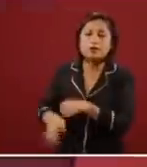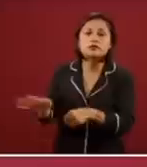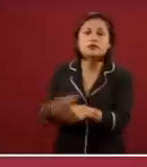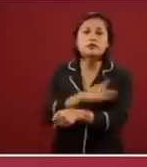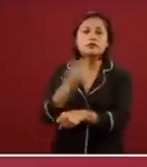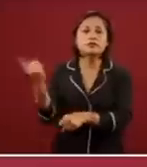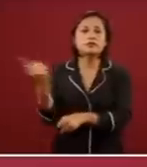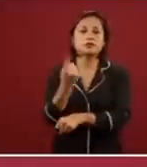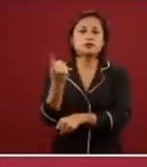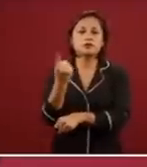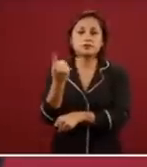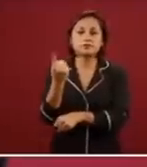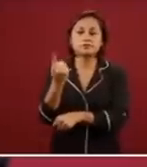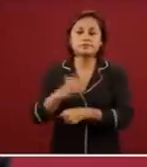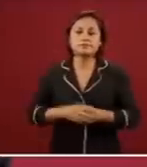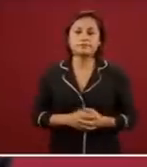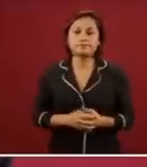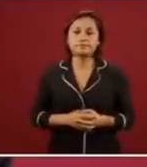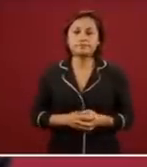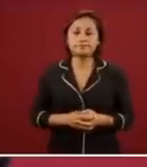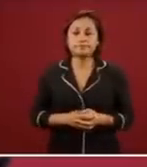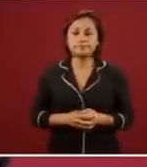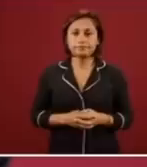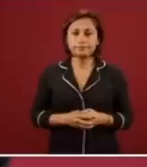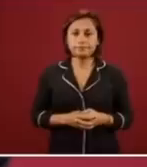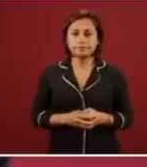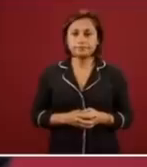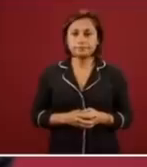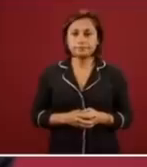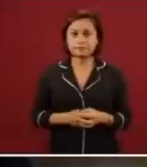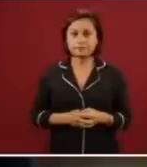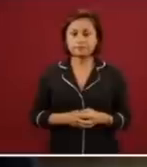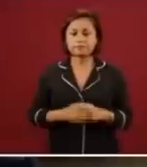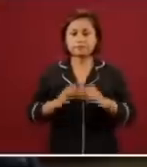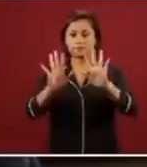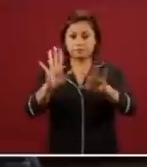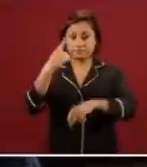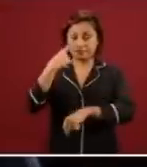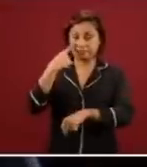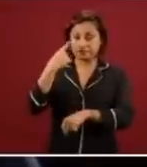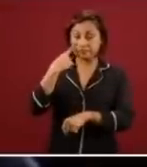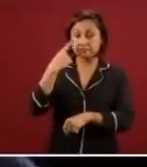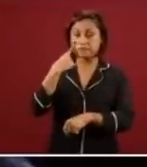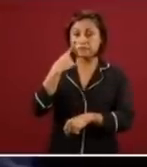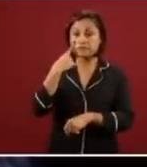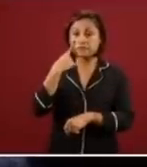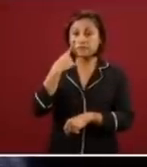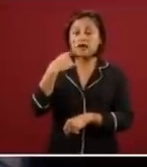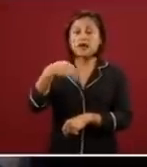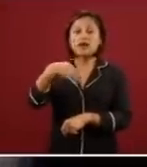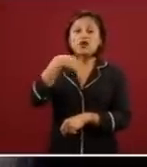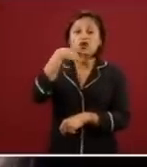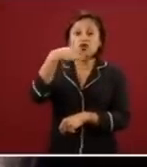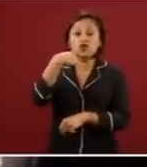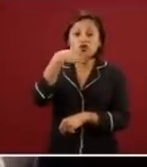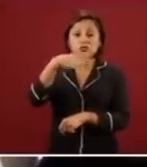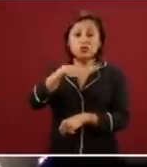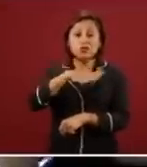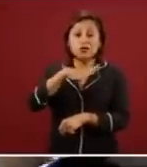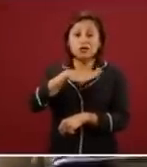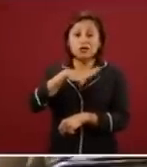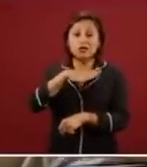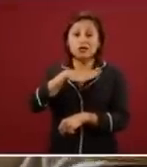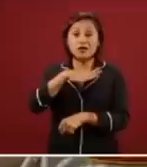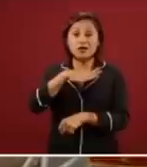la inseguridad y la violencia. Cuando hay corrupción, no se puede